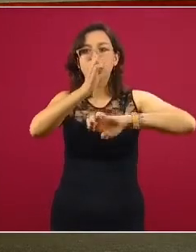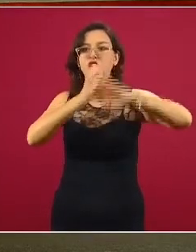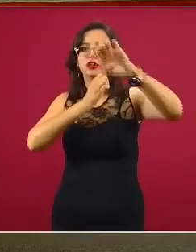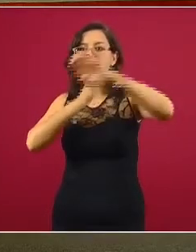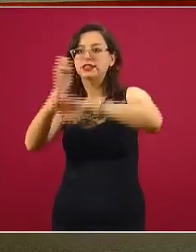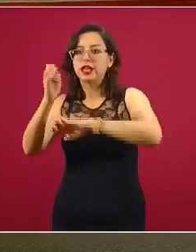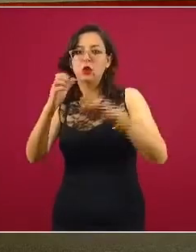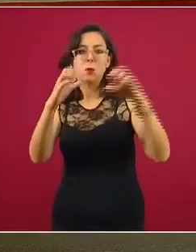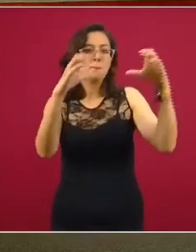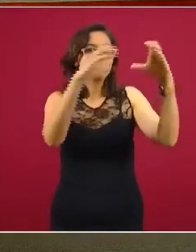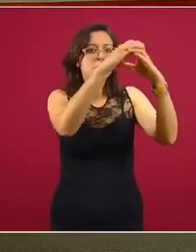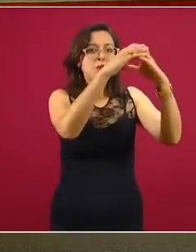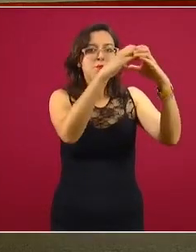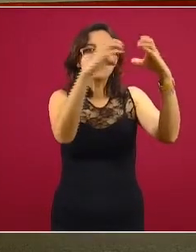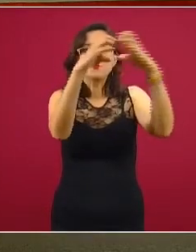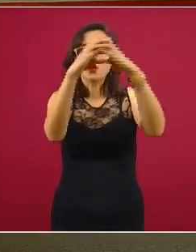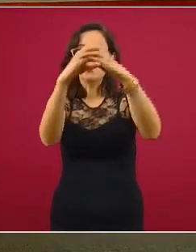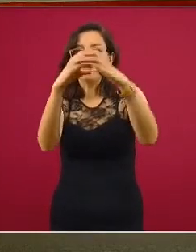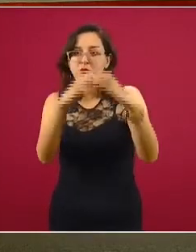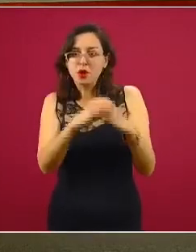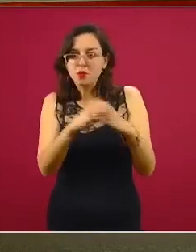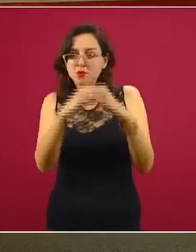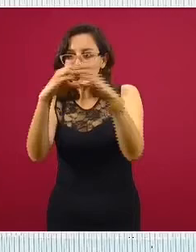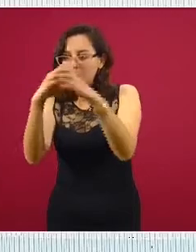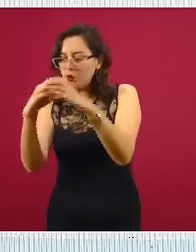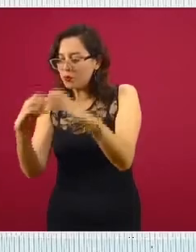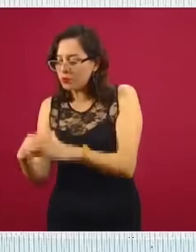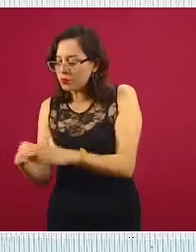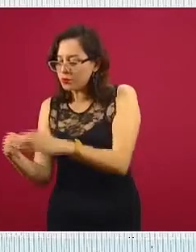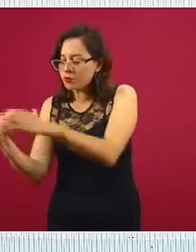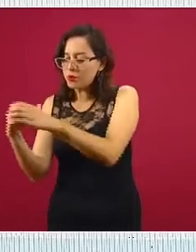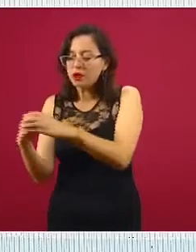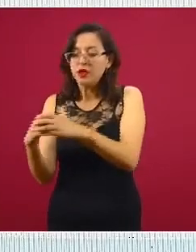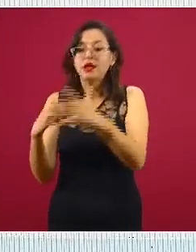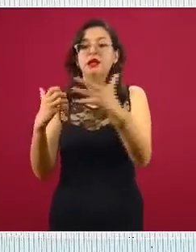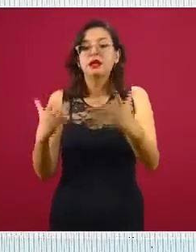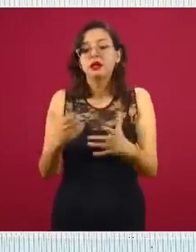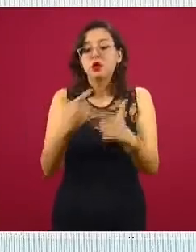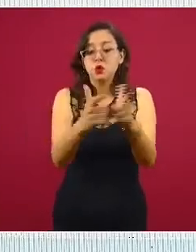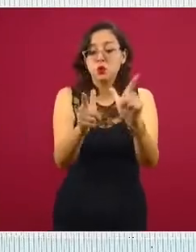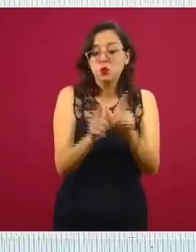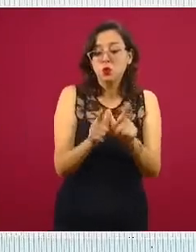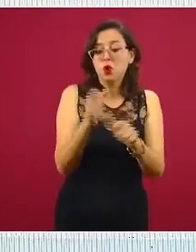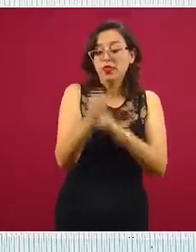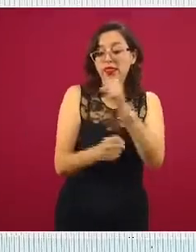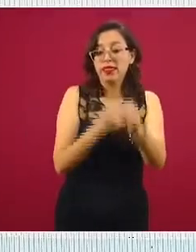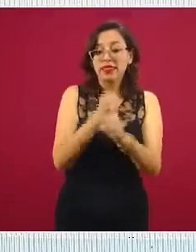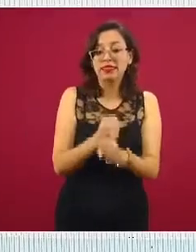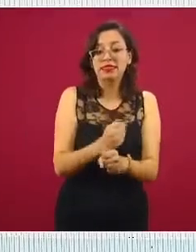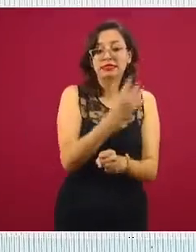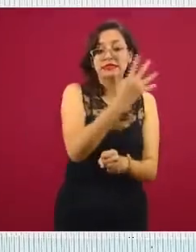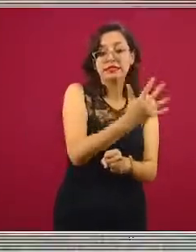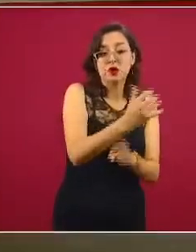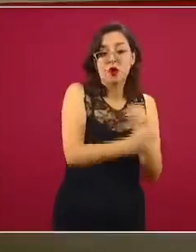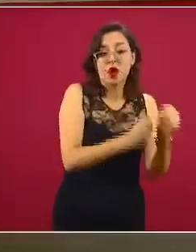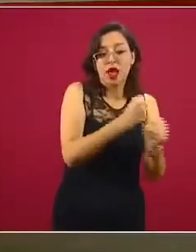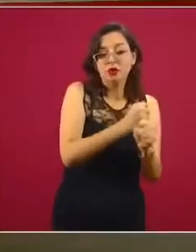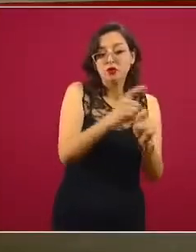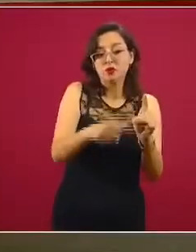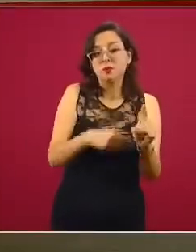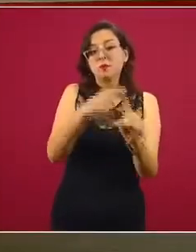para cada uno de los grupos de edad, de 5 en 5 años. Entonces, si usted está ahí en la comodidad de su